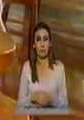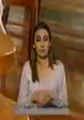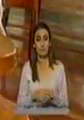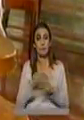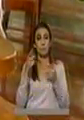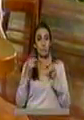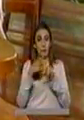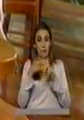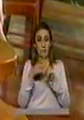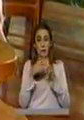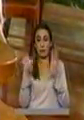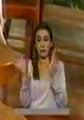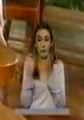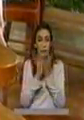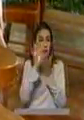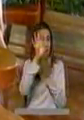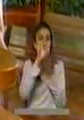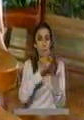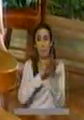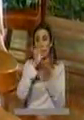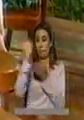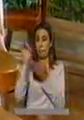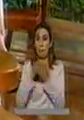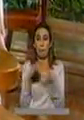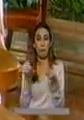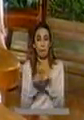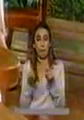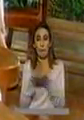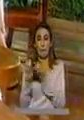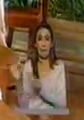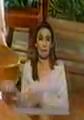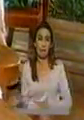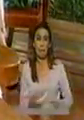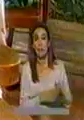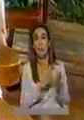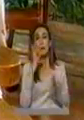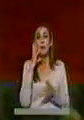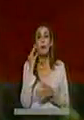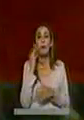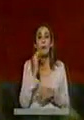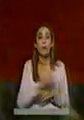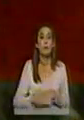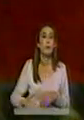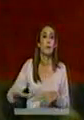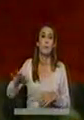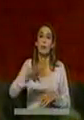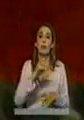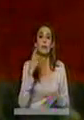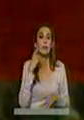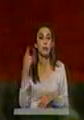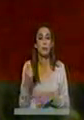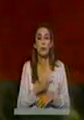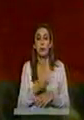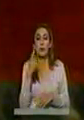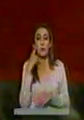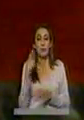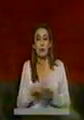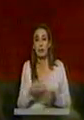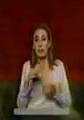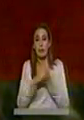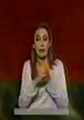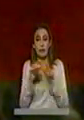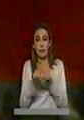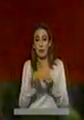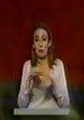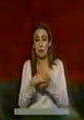armando todo como para que el turista pueda vivir, como hablábamos, de esa experiencia sensorial, de eso de probar, de sentir, de ver, de tocar. Así es.